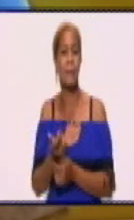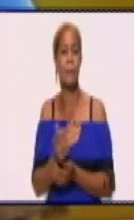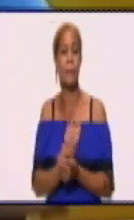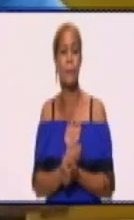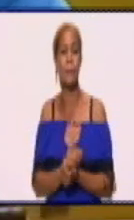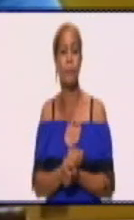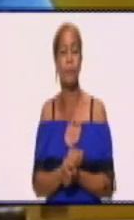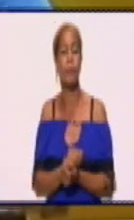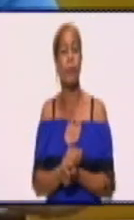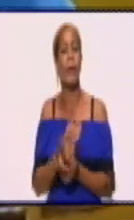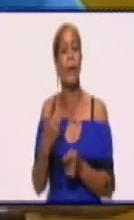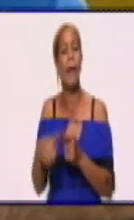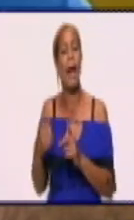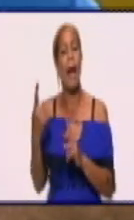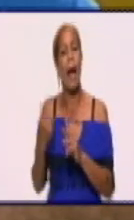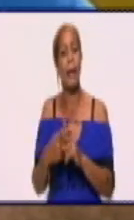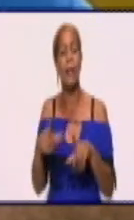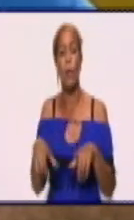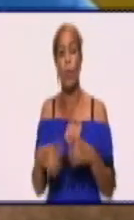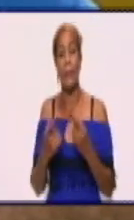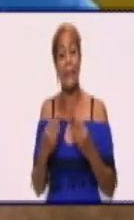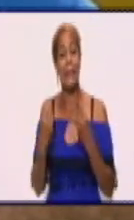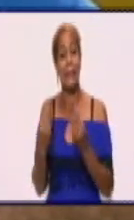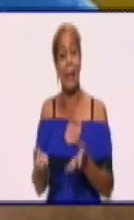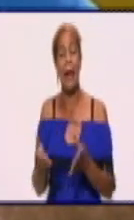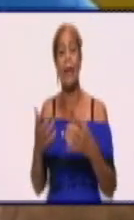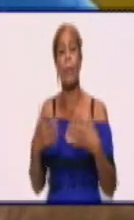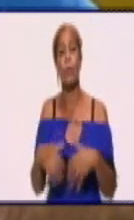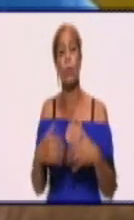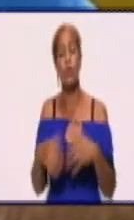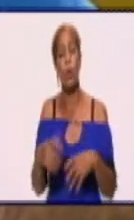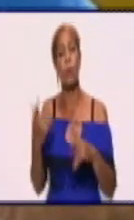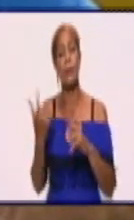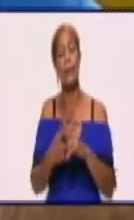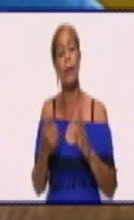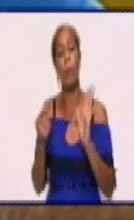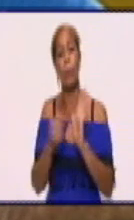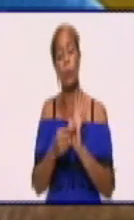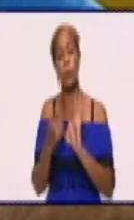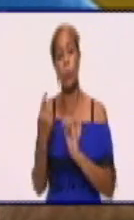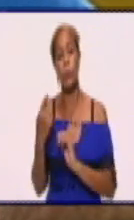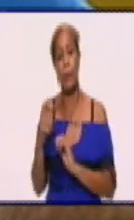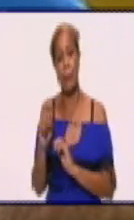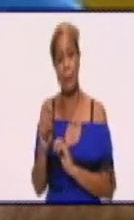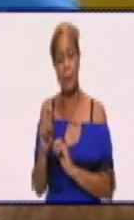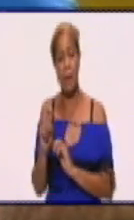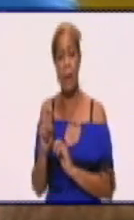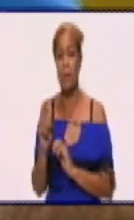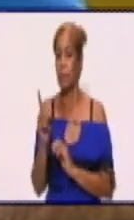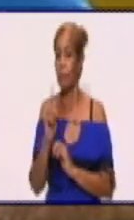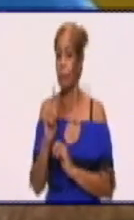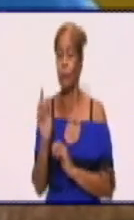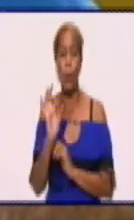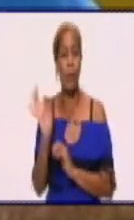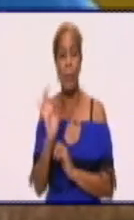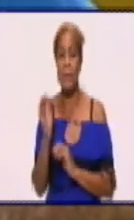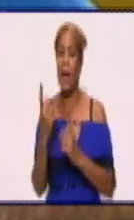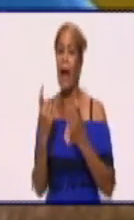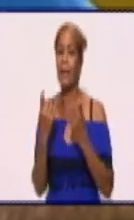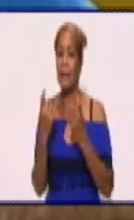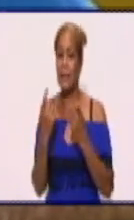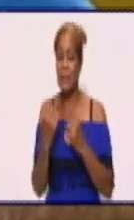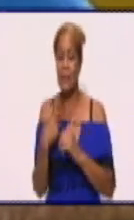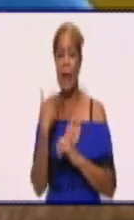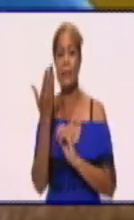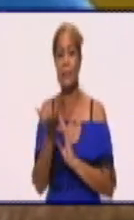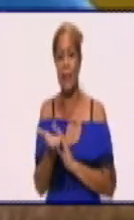mercados que hay que cumplir y entregarle esas producciones, y en los puntos de venta nuestros no satisfacen la demanda. Sabemos que